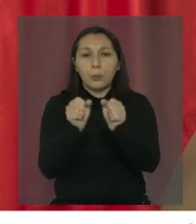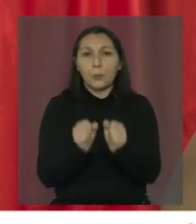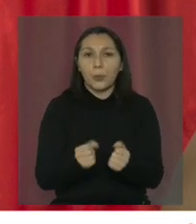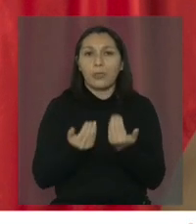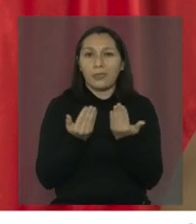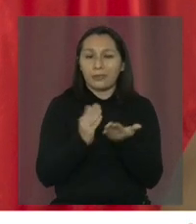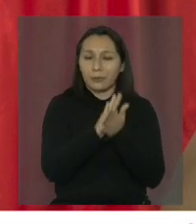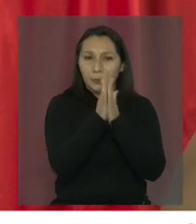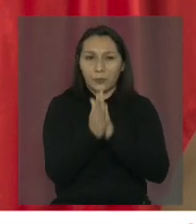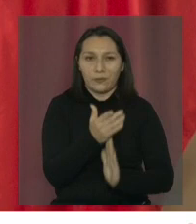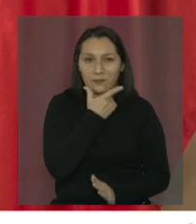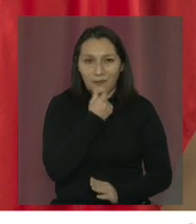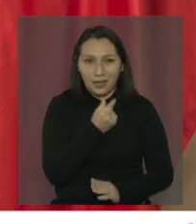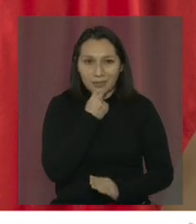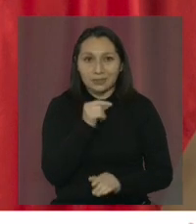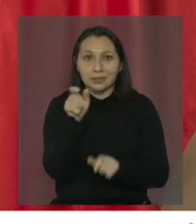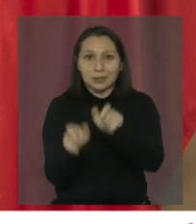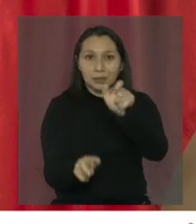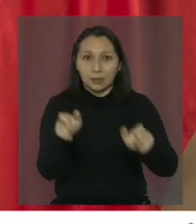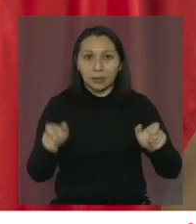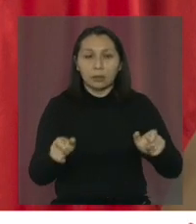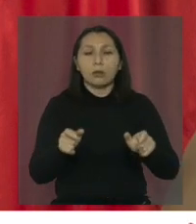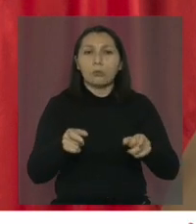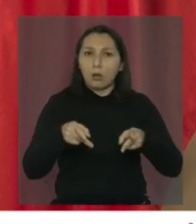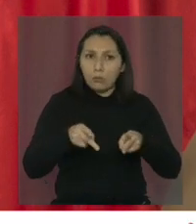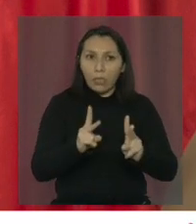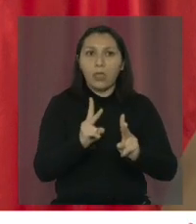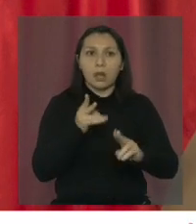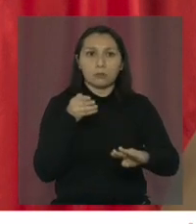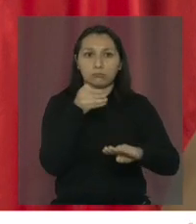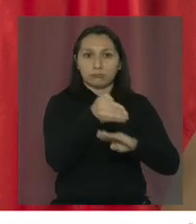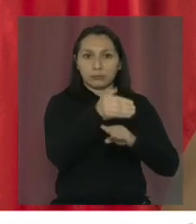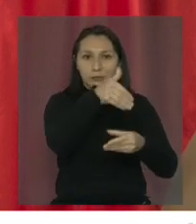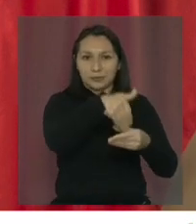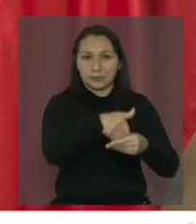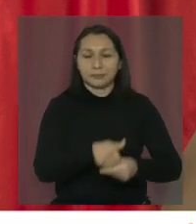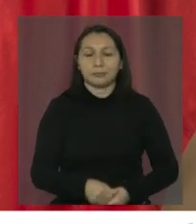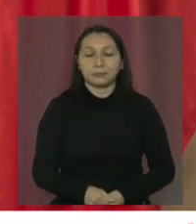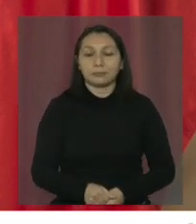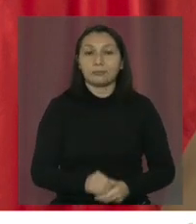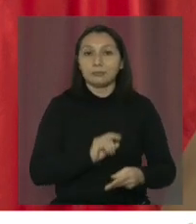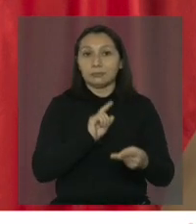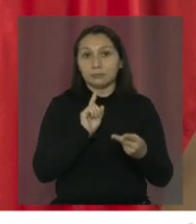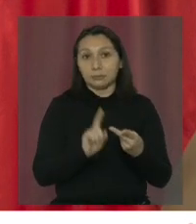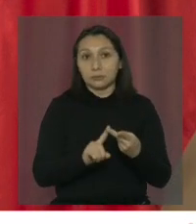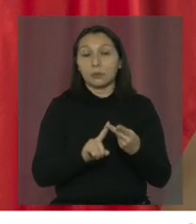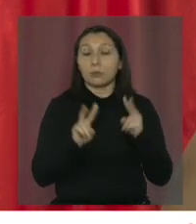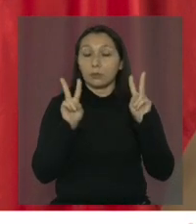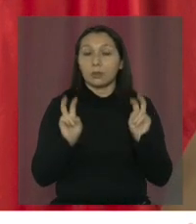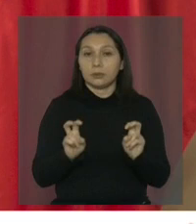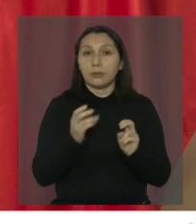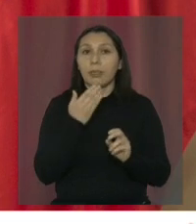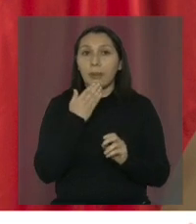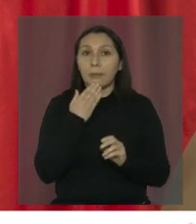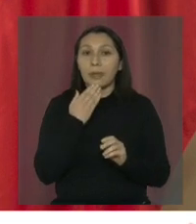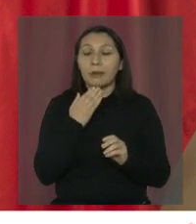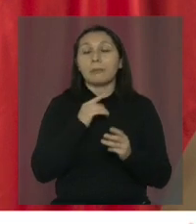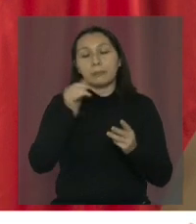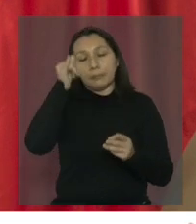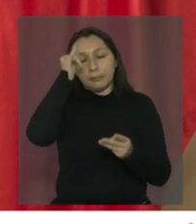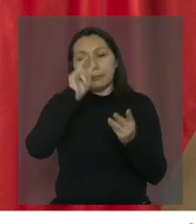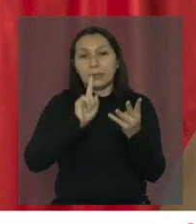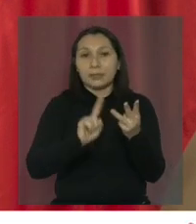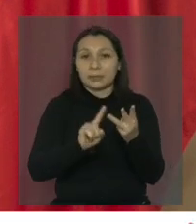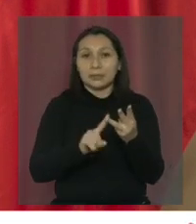dar todas las facilidades a nuestro habitante ejercer su derecho en segundo lugar ya vamos ya con personas en tercer lugar